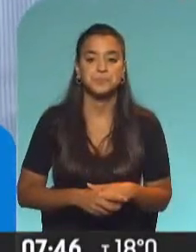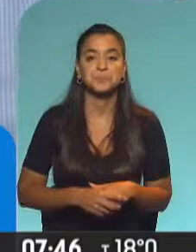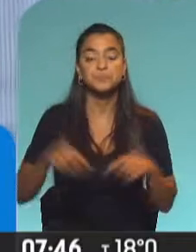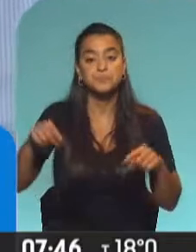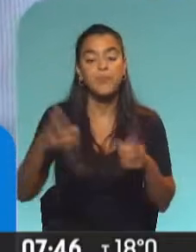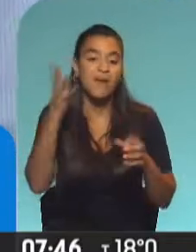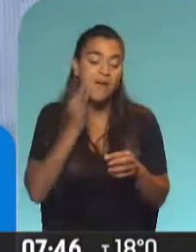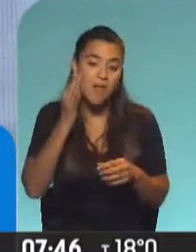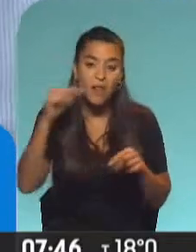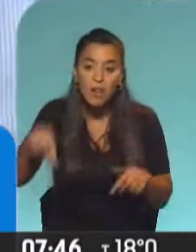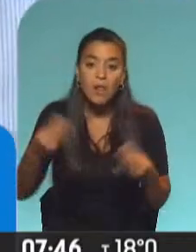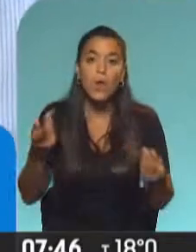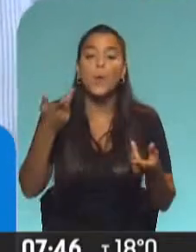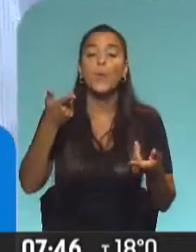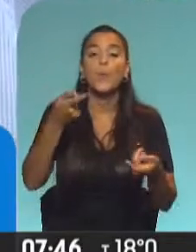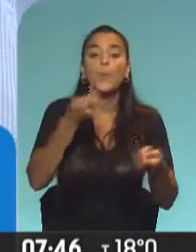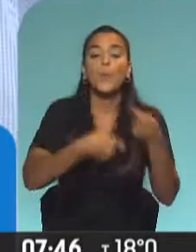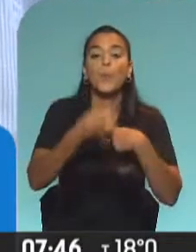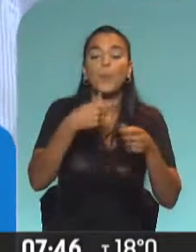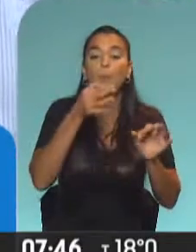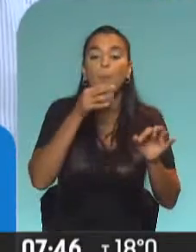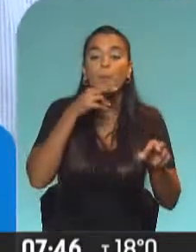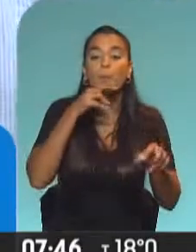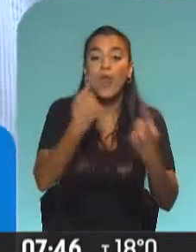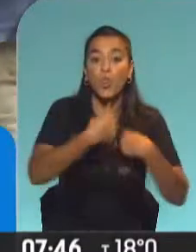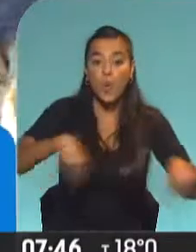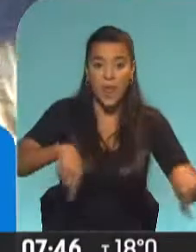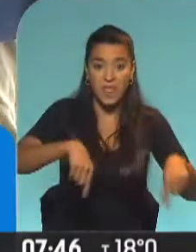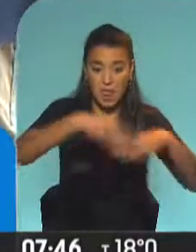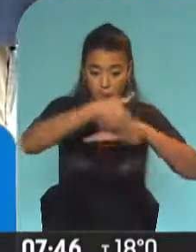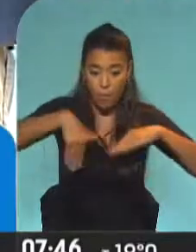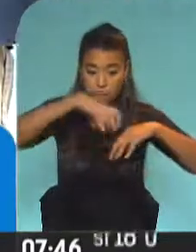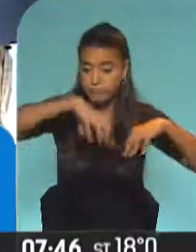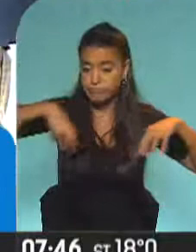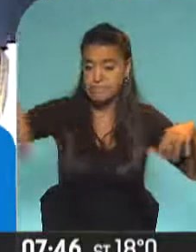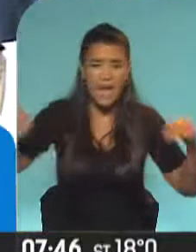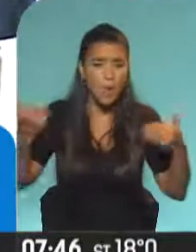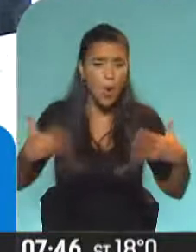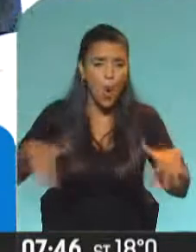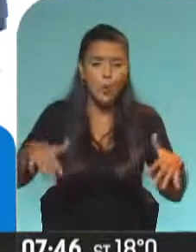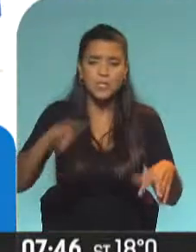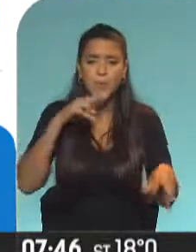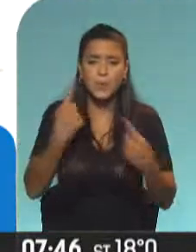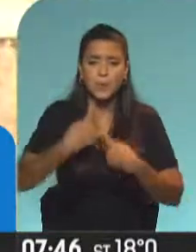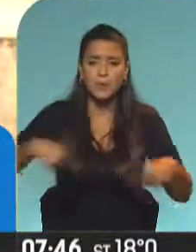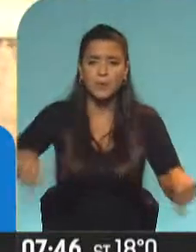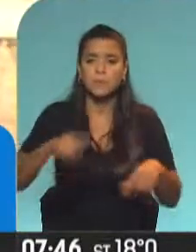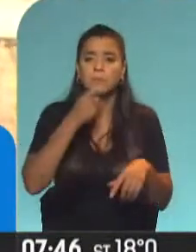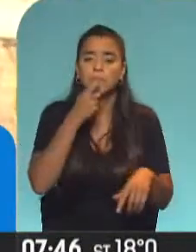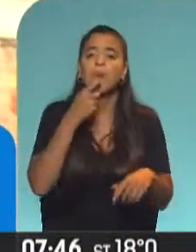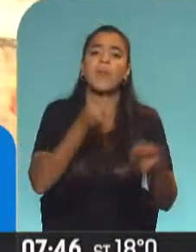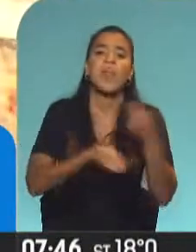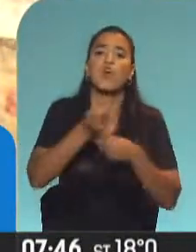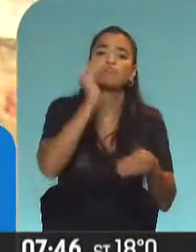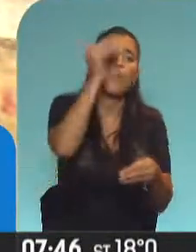un fenómeno que abre verdulería en todas las cuadras. Es decir, todos los negocios que no se pudieron reconvertir o seguir